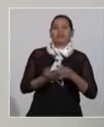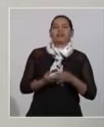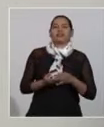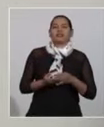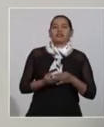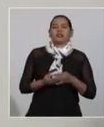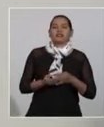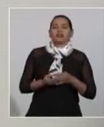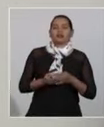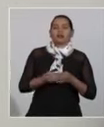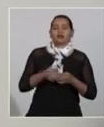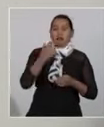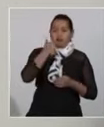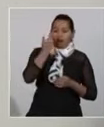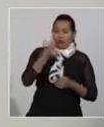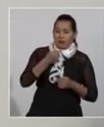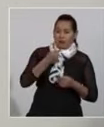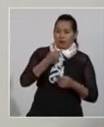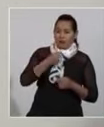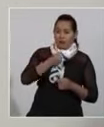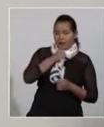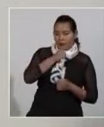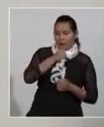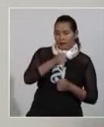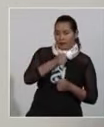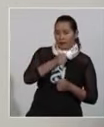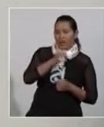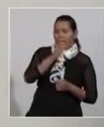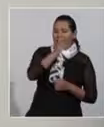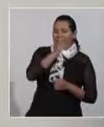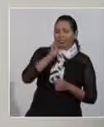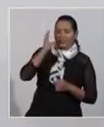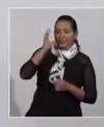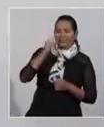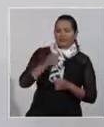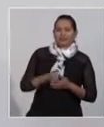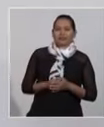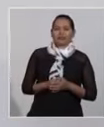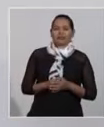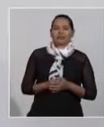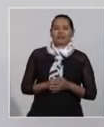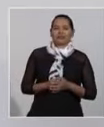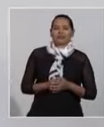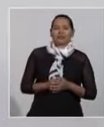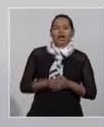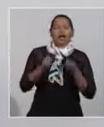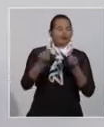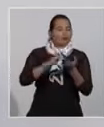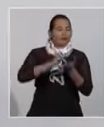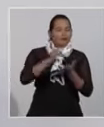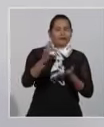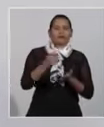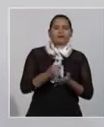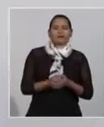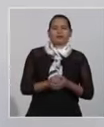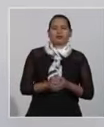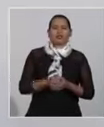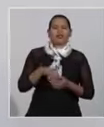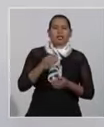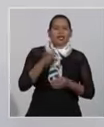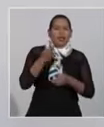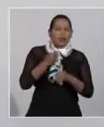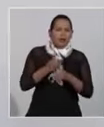tendría la palabra, si así lo desea, el candidato Michel Chaín del Partido Verde. Muchísimas gracias, Juan Carlos. Claro que sí. En este caso, más que réplica, lo que quiero